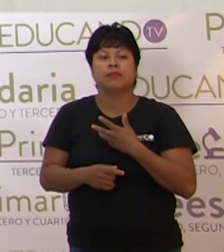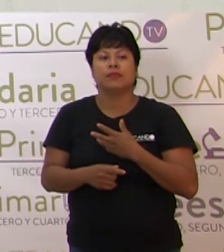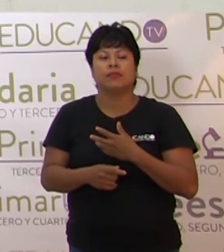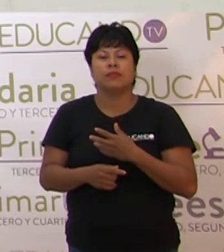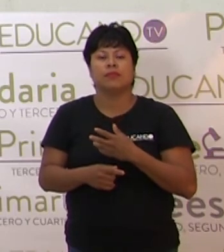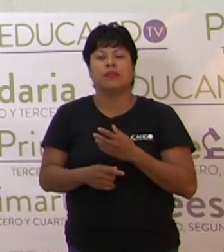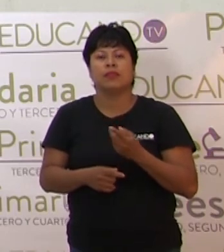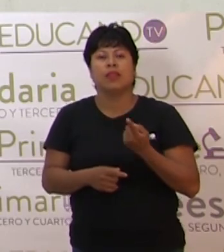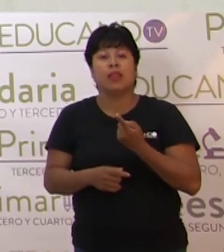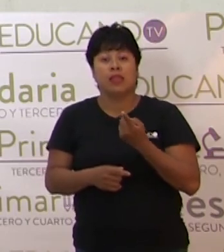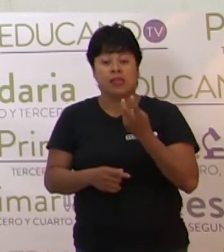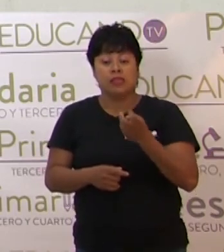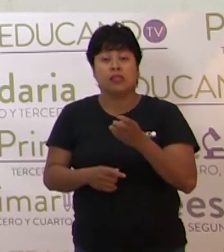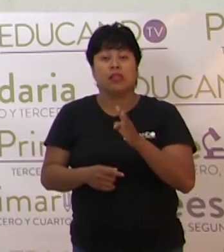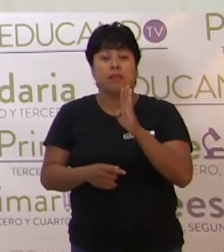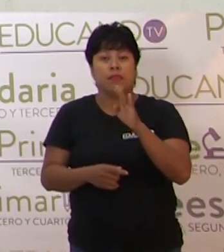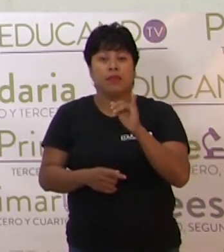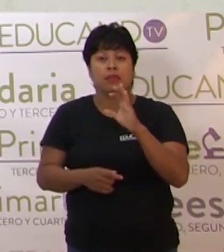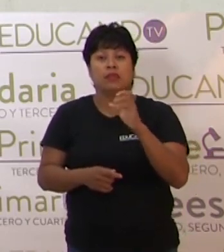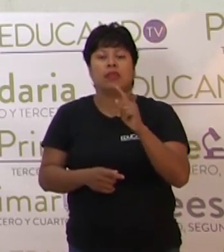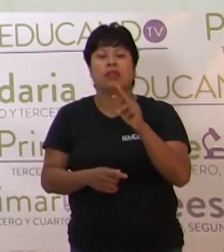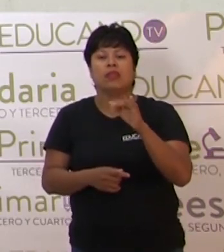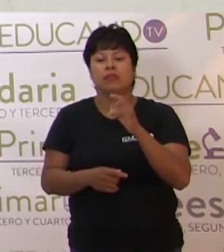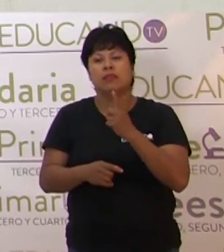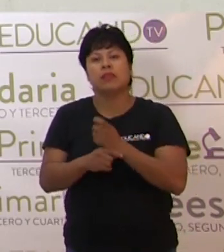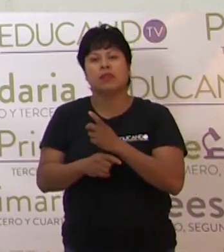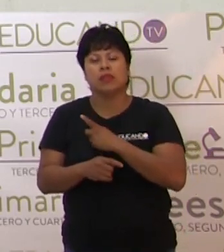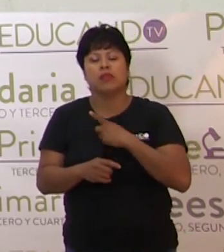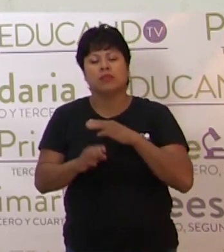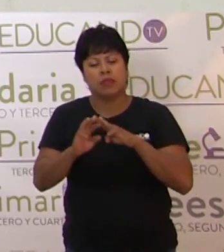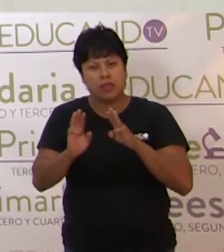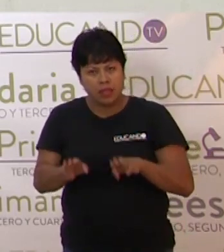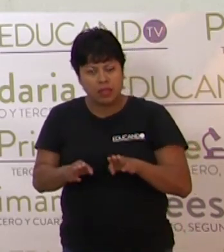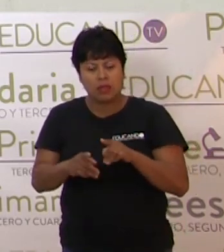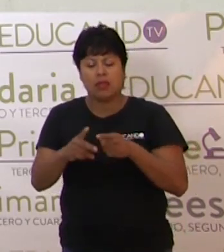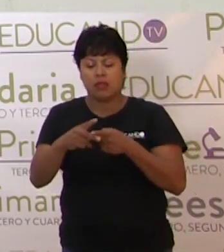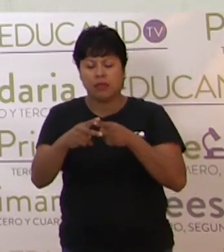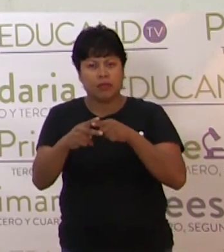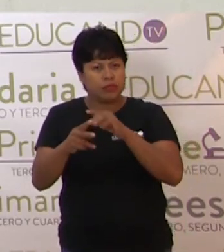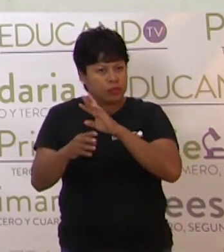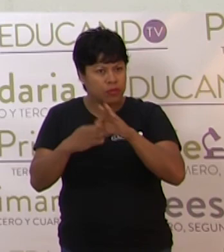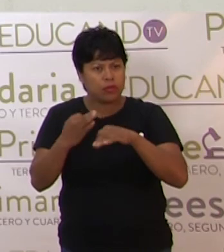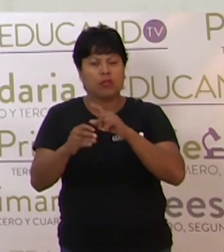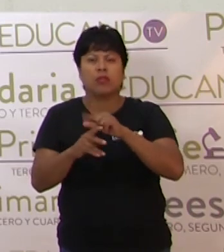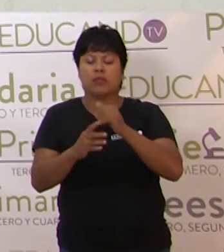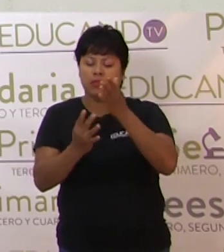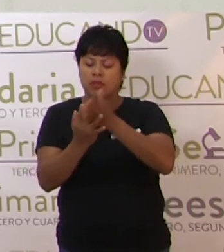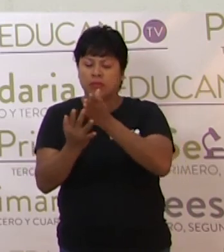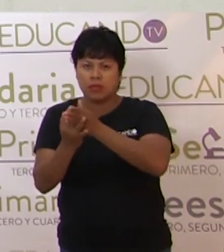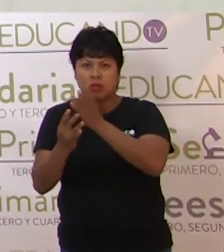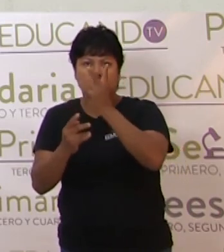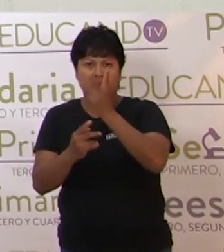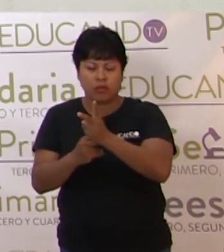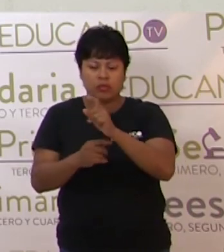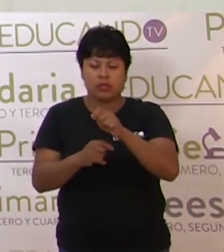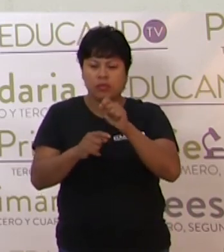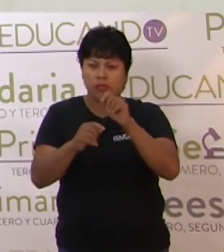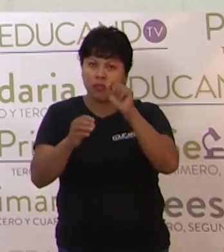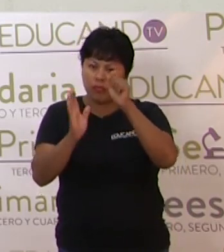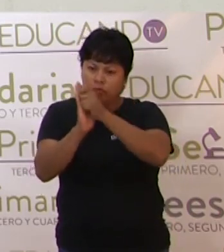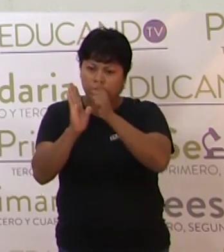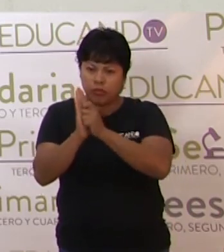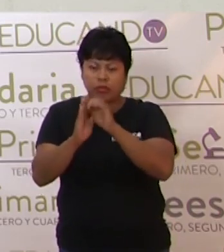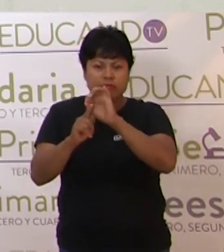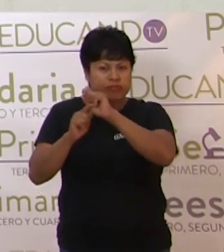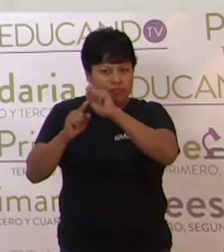que la bisectriz primero tenemos que medir los ángulos completos luego dividirlos en dos marcar los puntos y trazar las